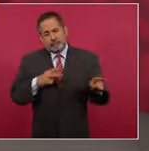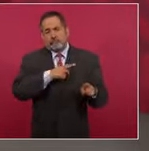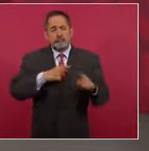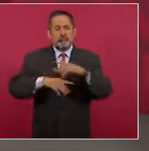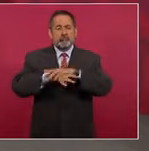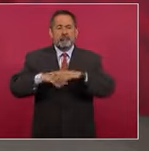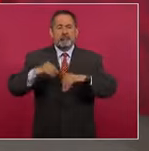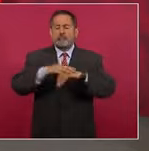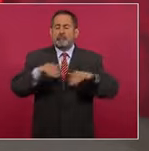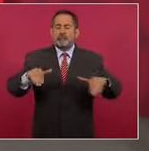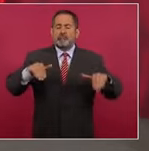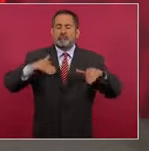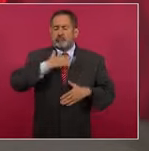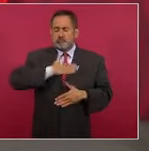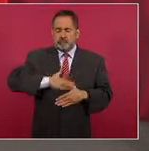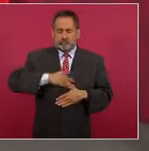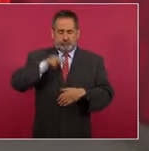imparciales,